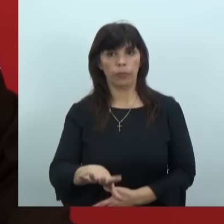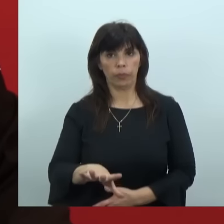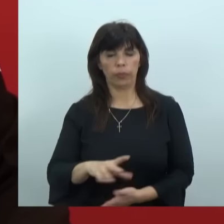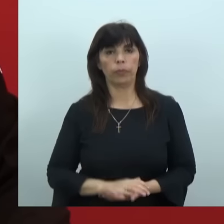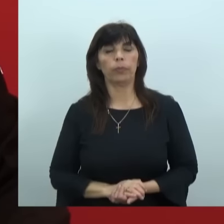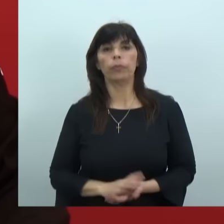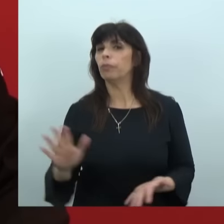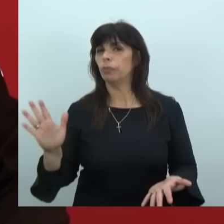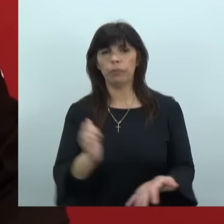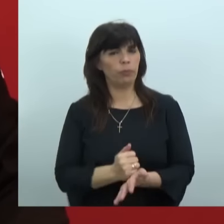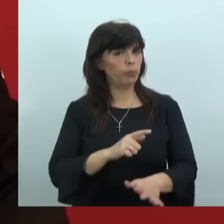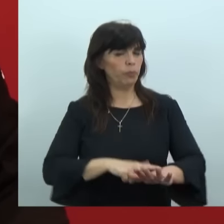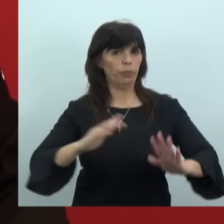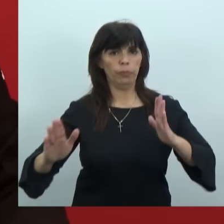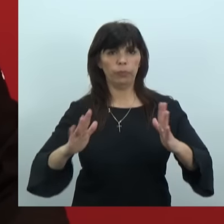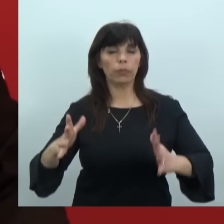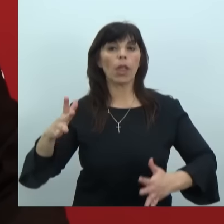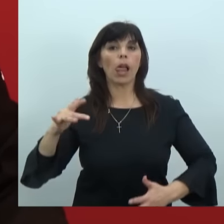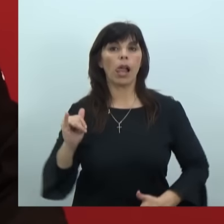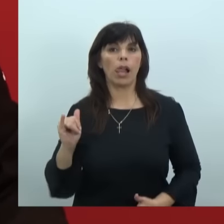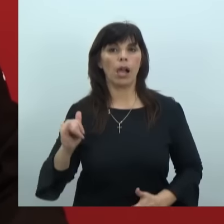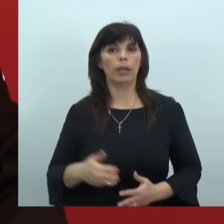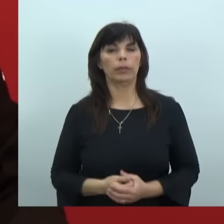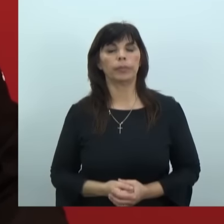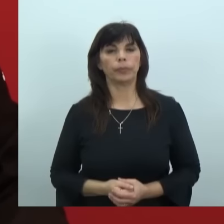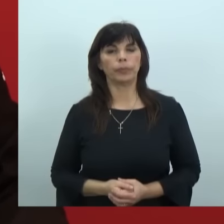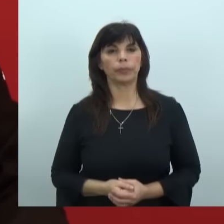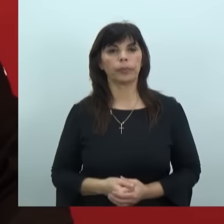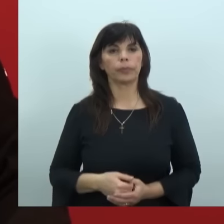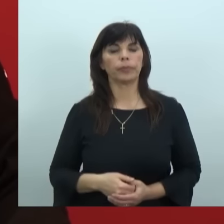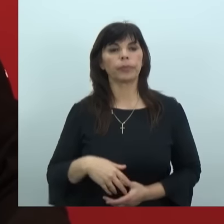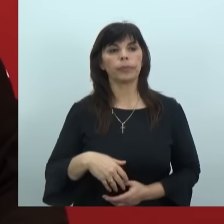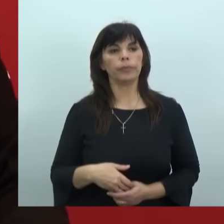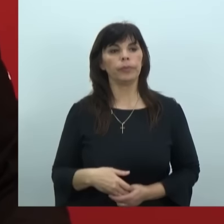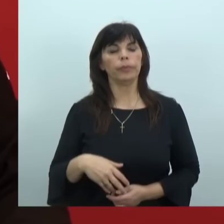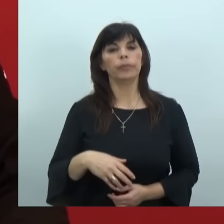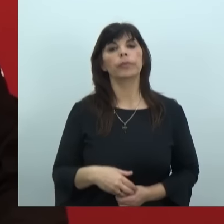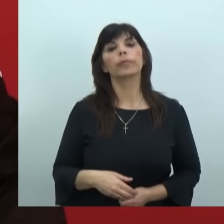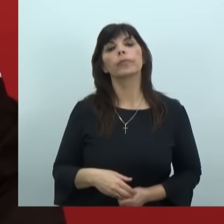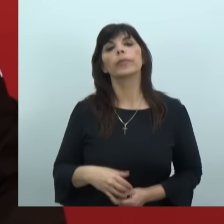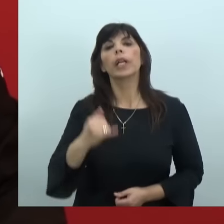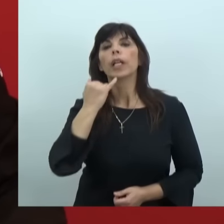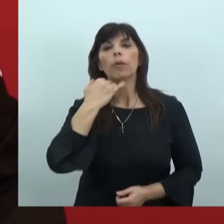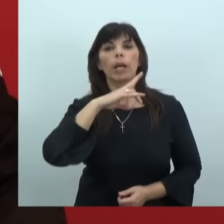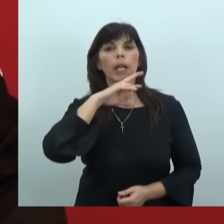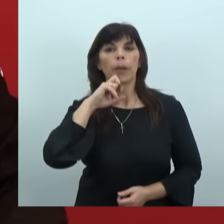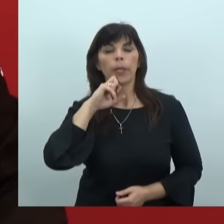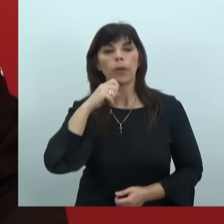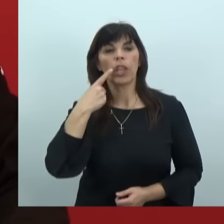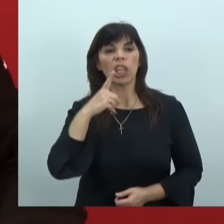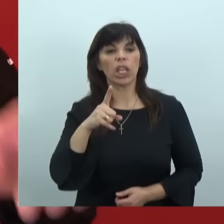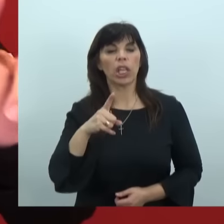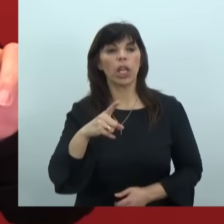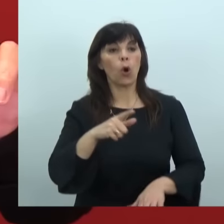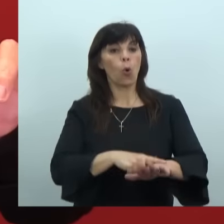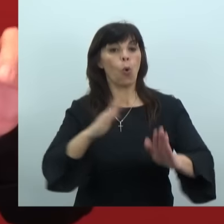Todo tiene su tiempo. O como dice en hebreo, todo tiene su tiempo señalado.